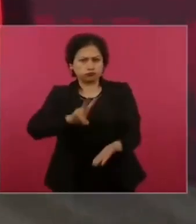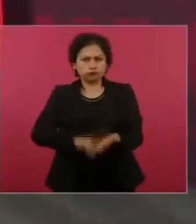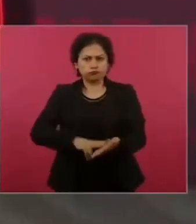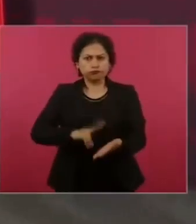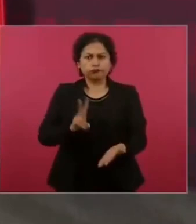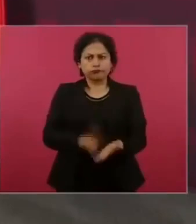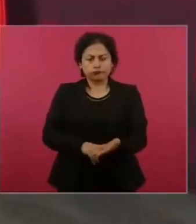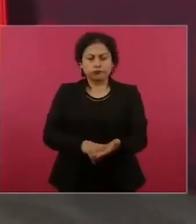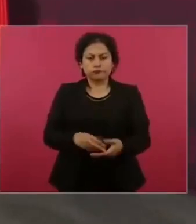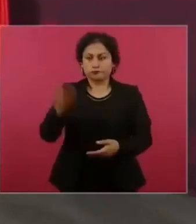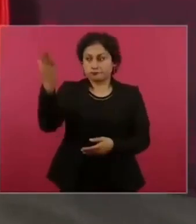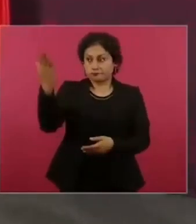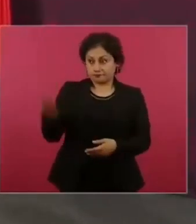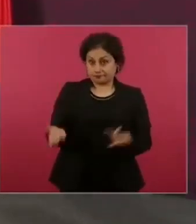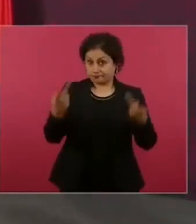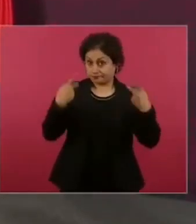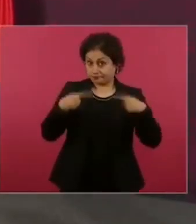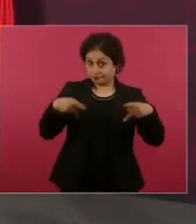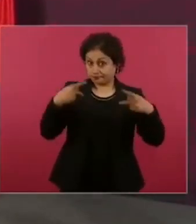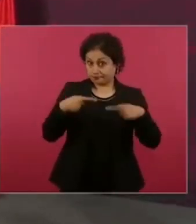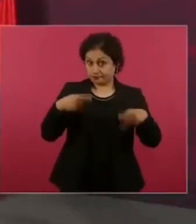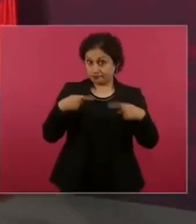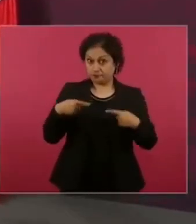es un agente honesta